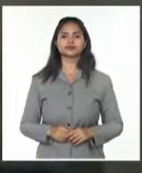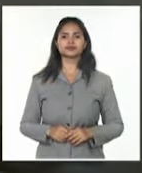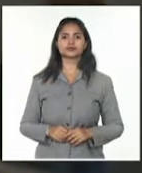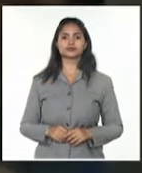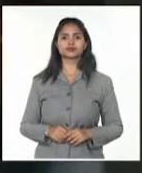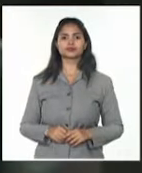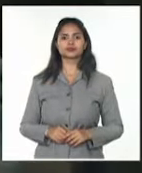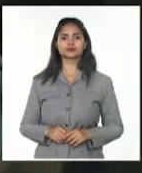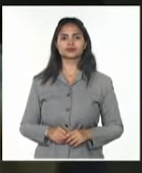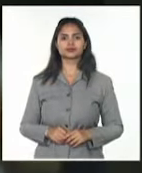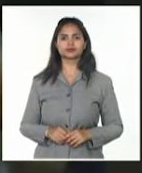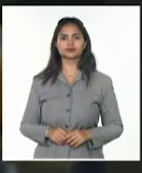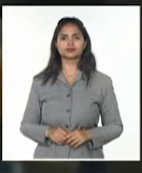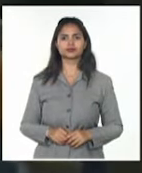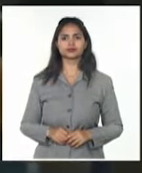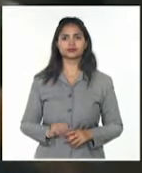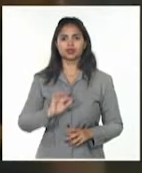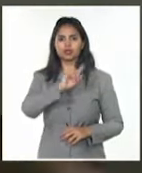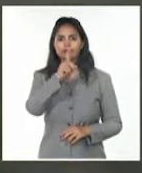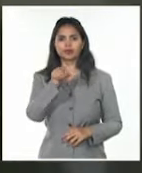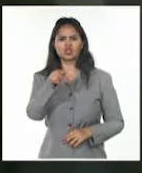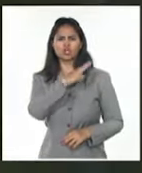eso tu